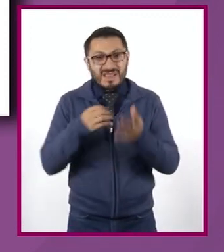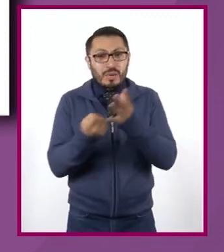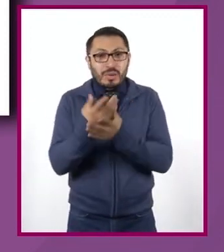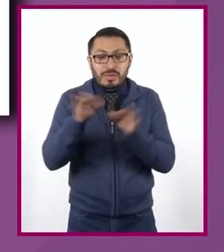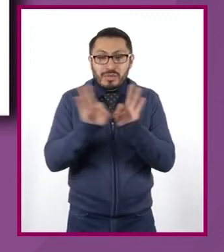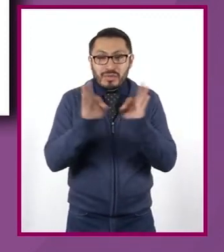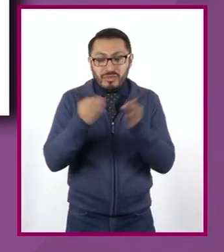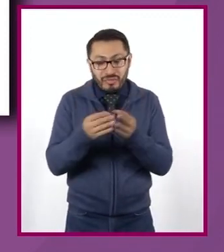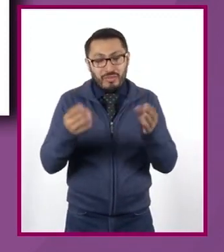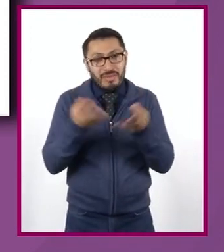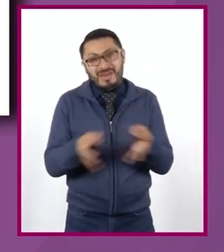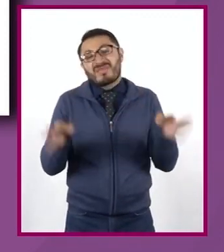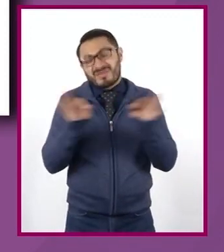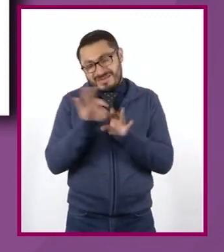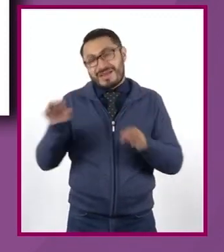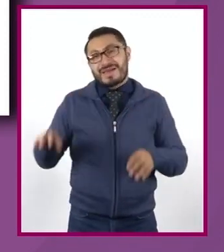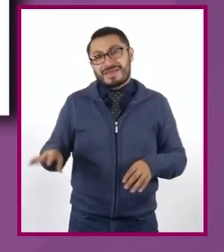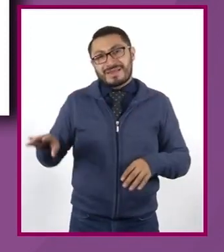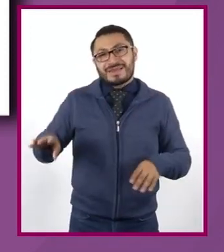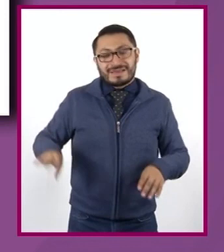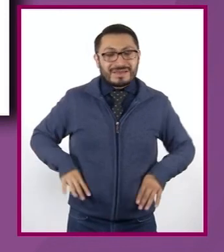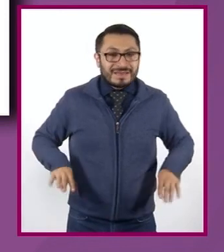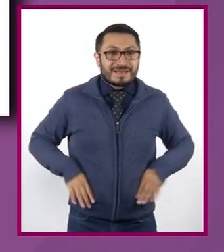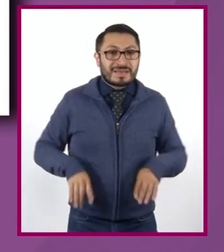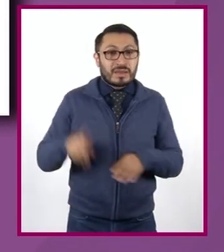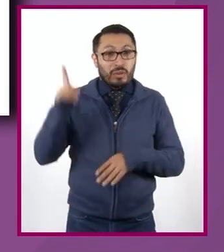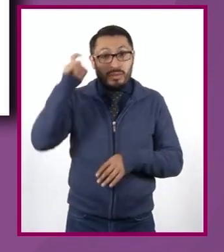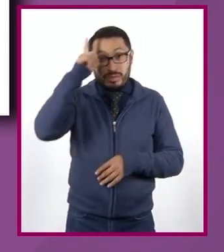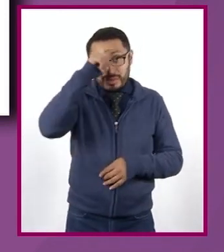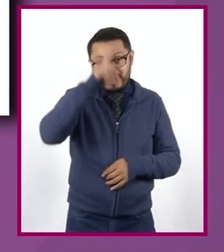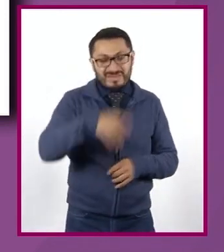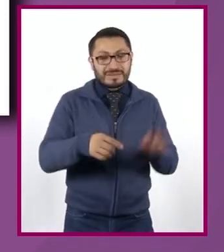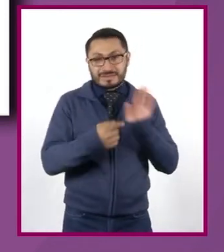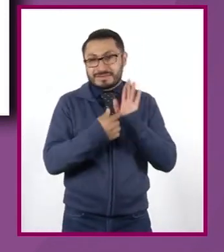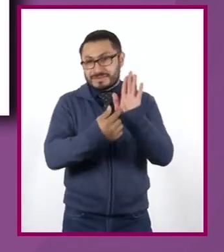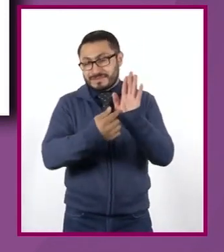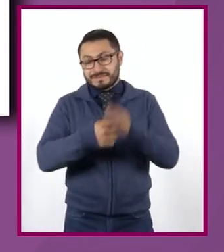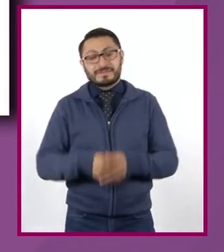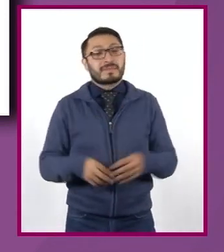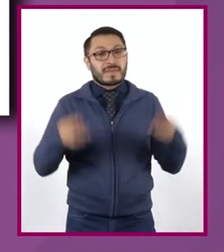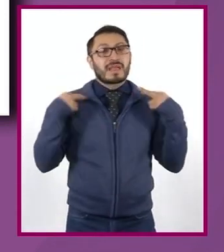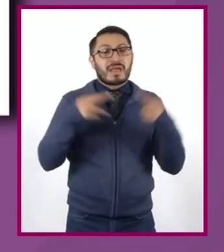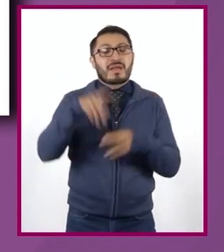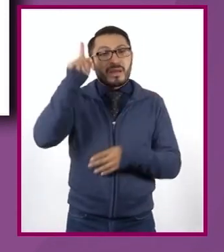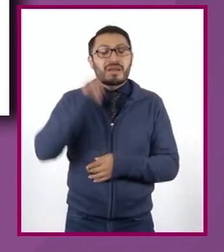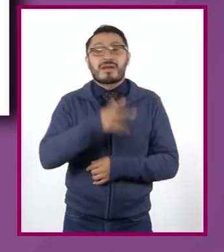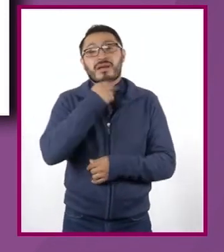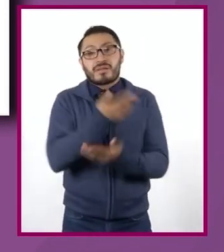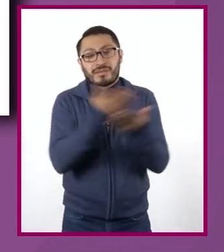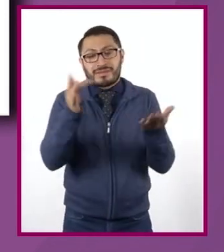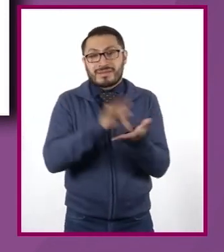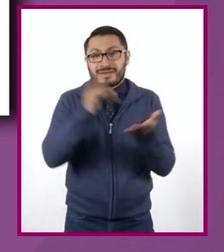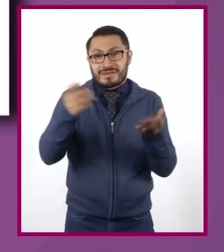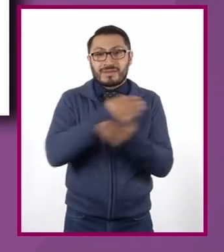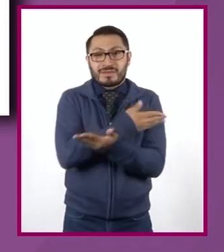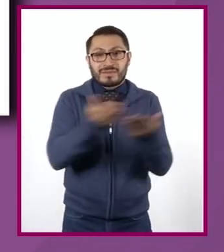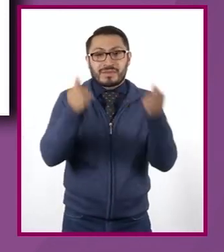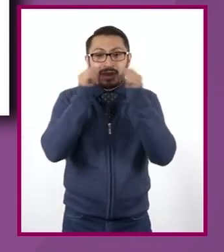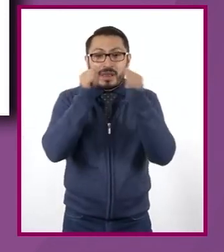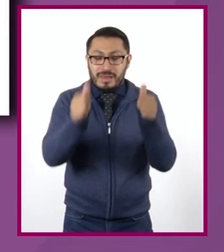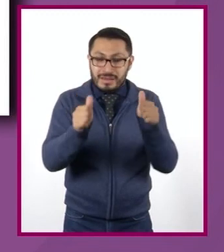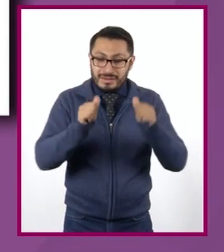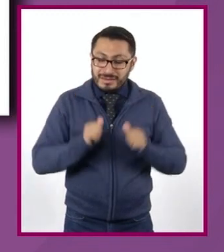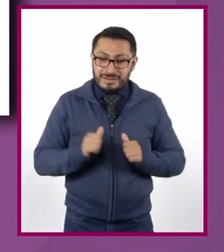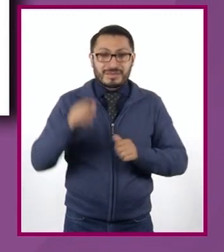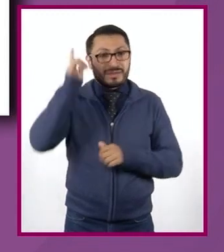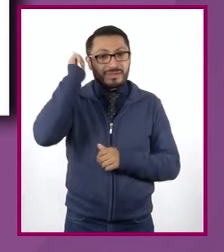esquemas más dinámicos, más complejos, como se muestra en el ejemplo. Maestros, maestras, agradezco mucho su atención y